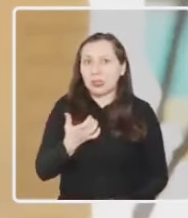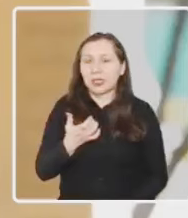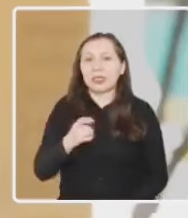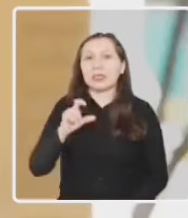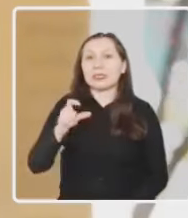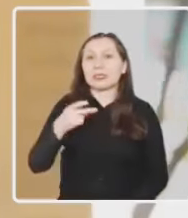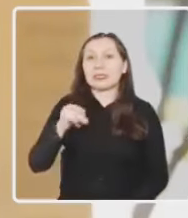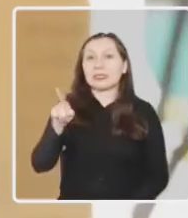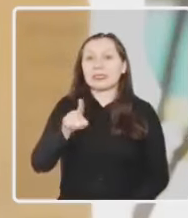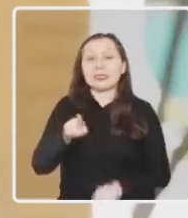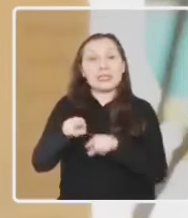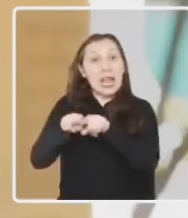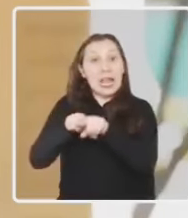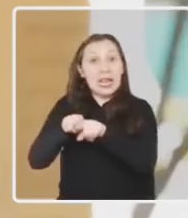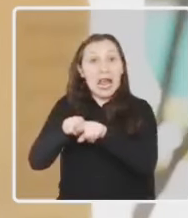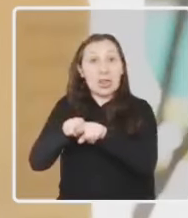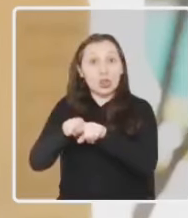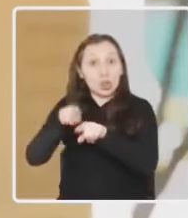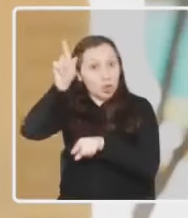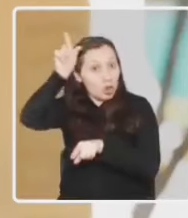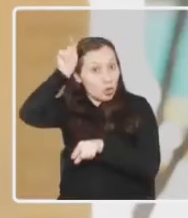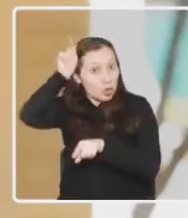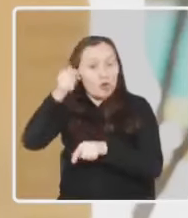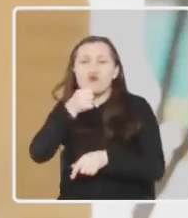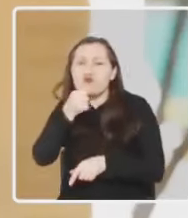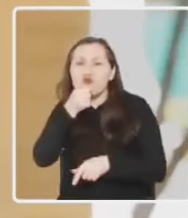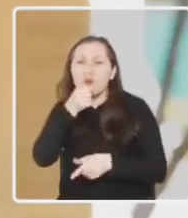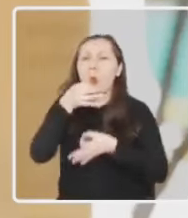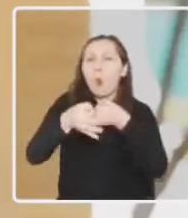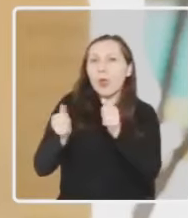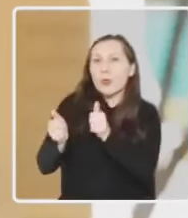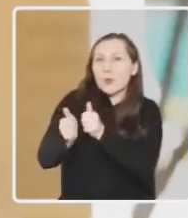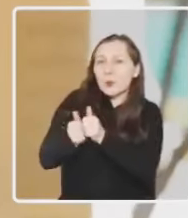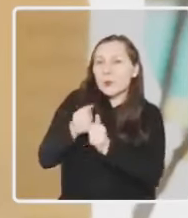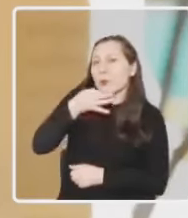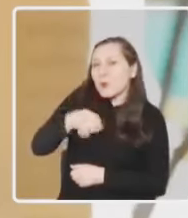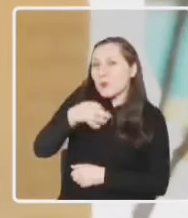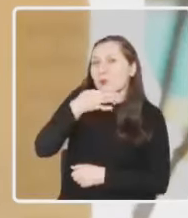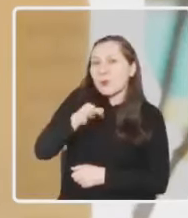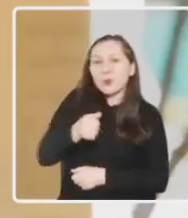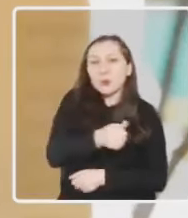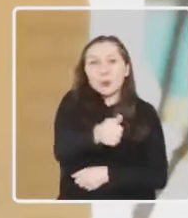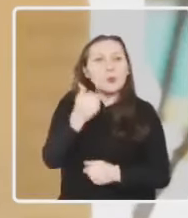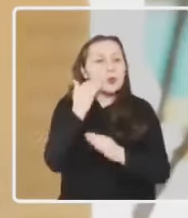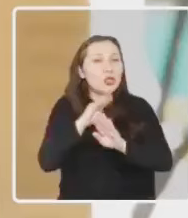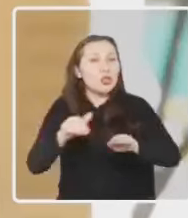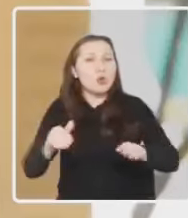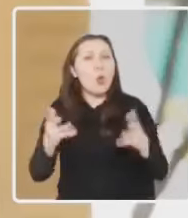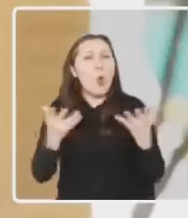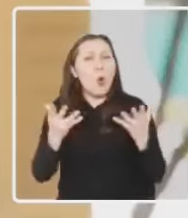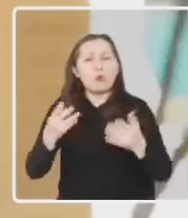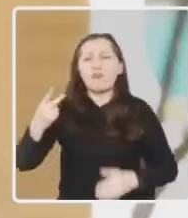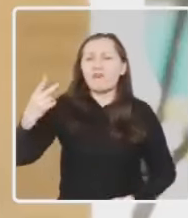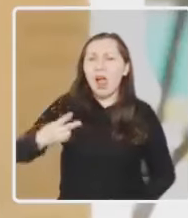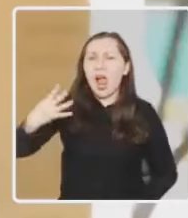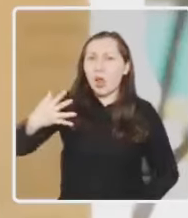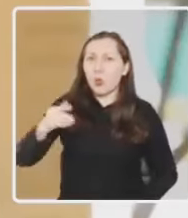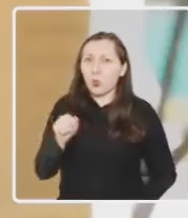Chis, el ratón reportero, le contó a todos los chicos cómo